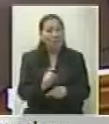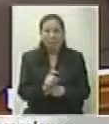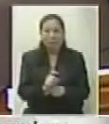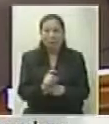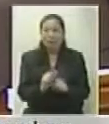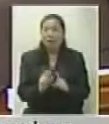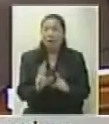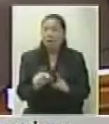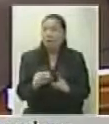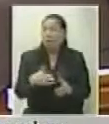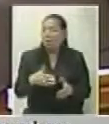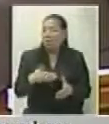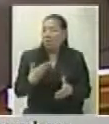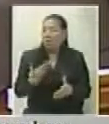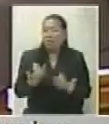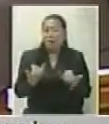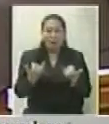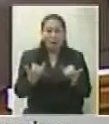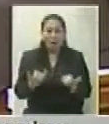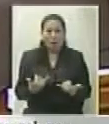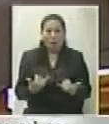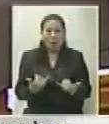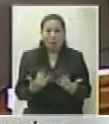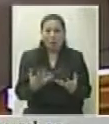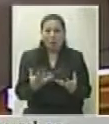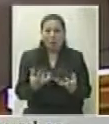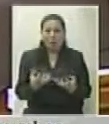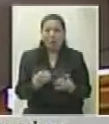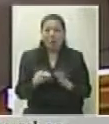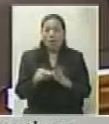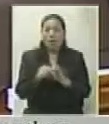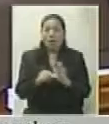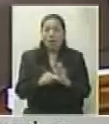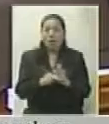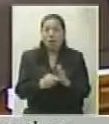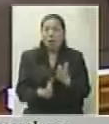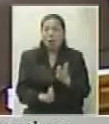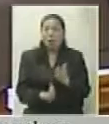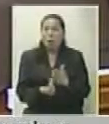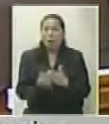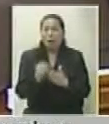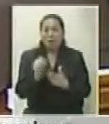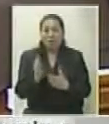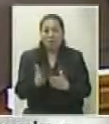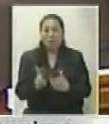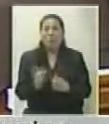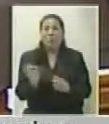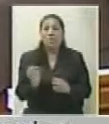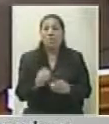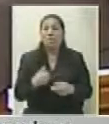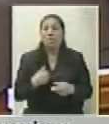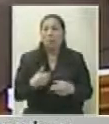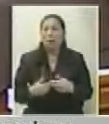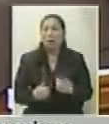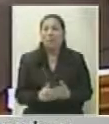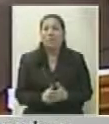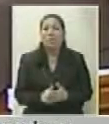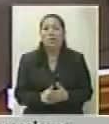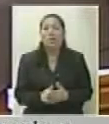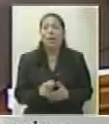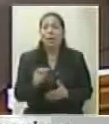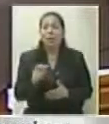Pero lo que no podemos hacer es ahora querer aplicar esta norma como una nueva sanción sin proceso y